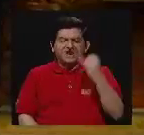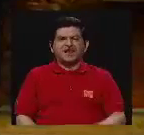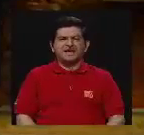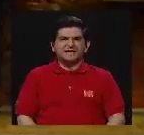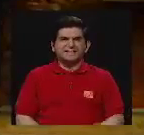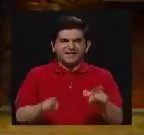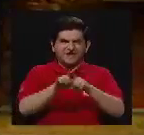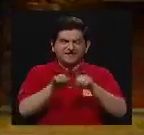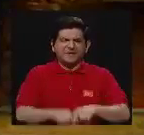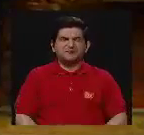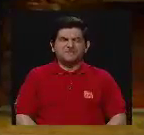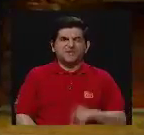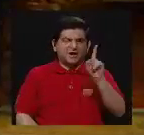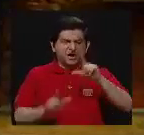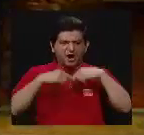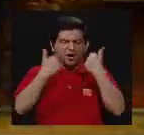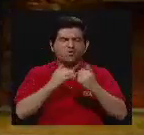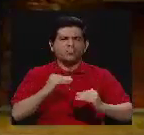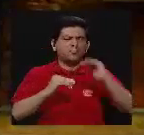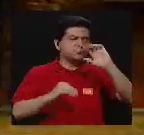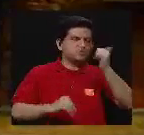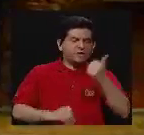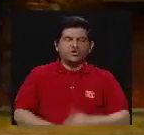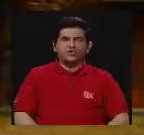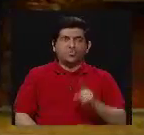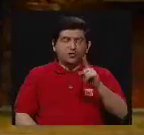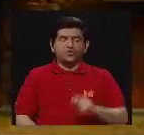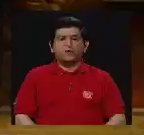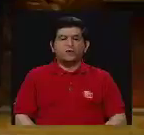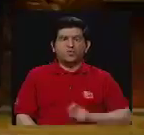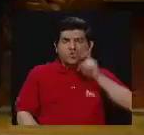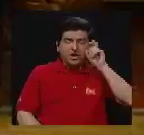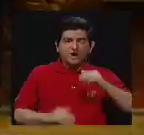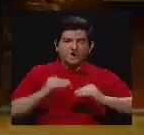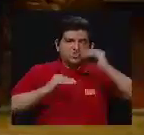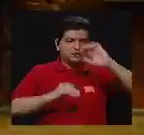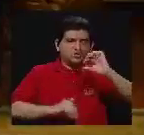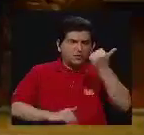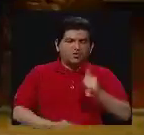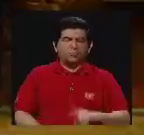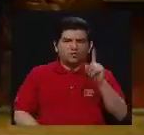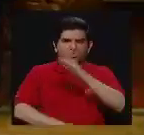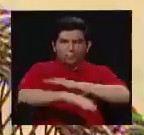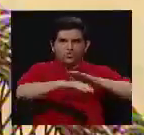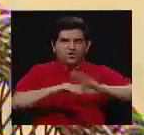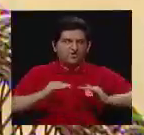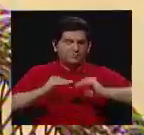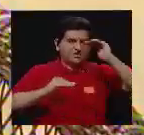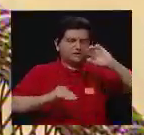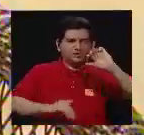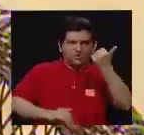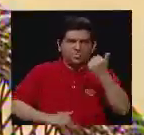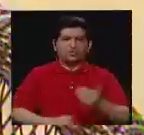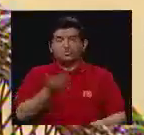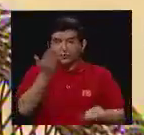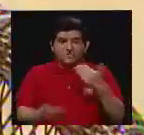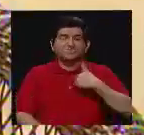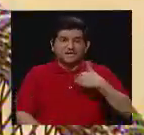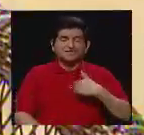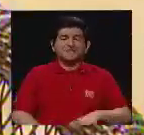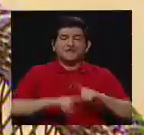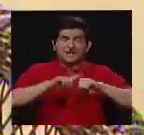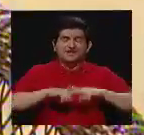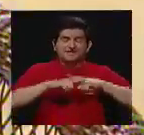la superioridad de unos grupos sobre otros, de un sexo sobre otro, de una raza sobre otras, que puede ser que tengamos